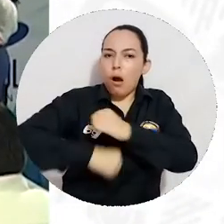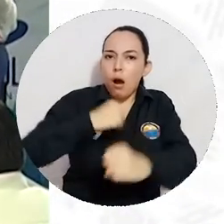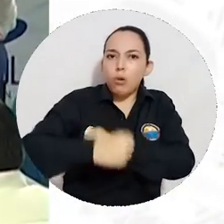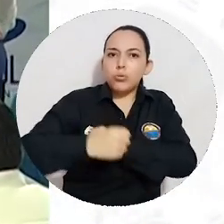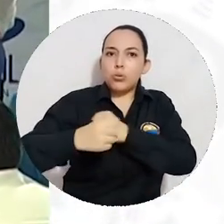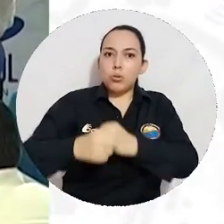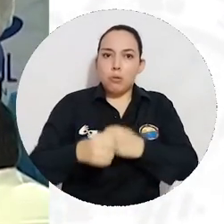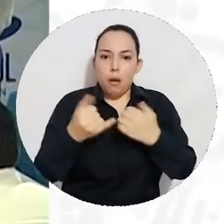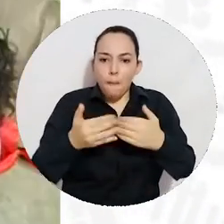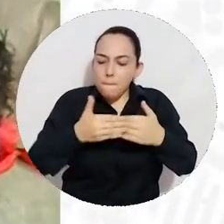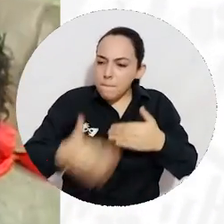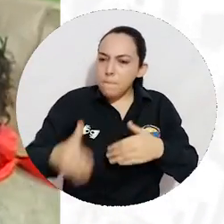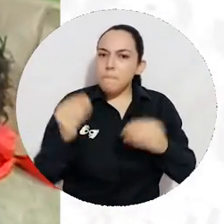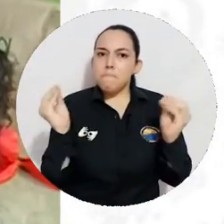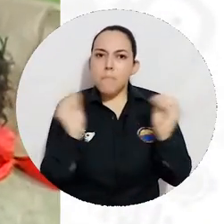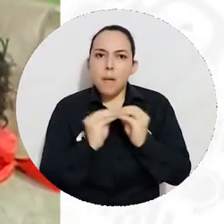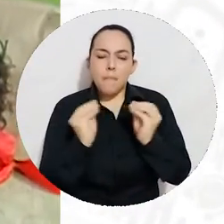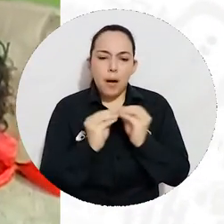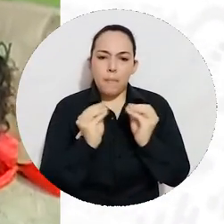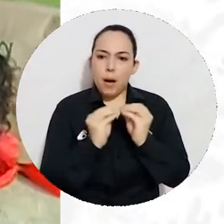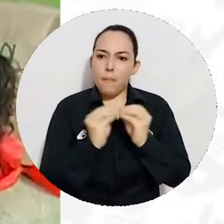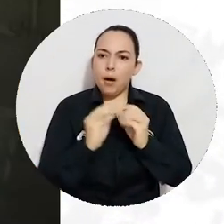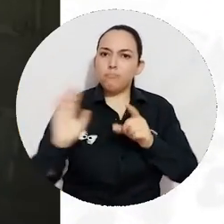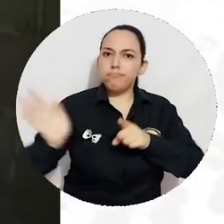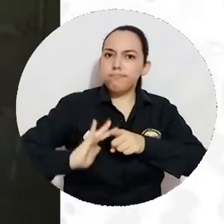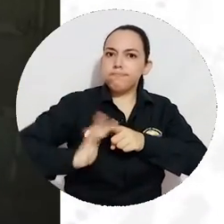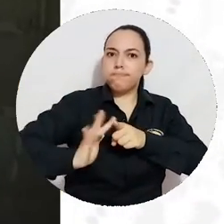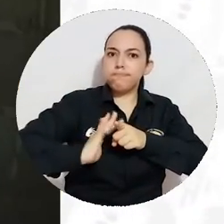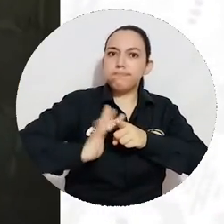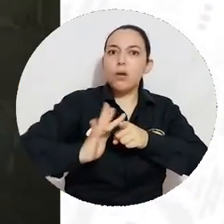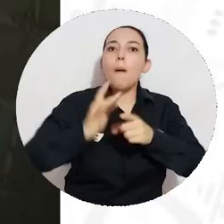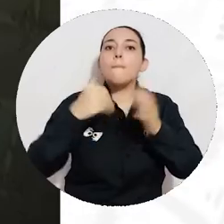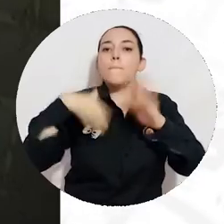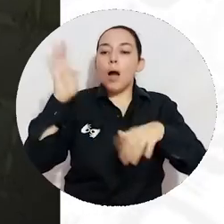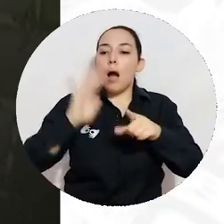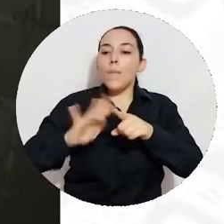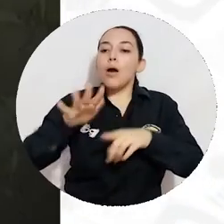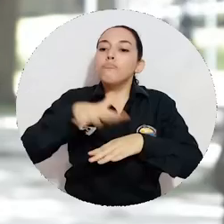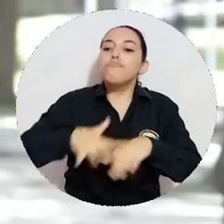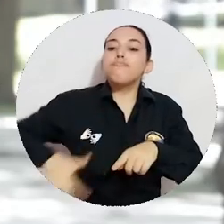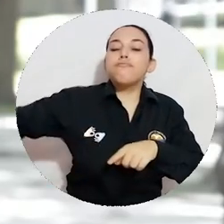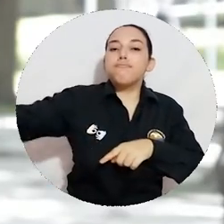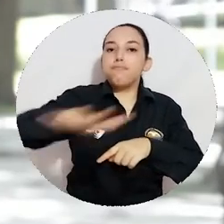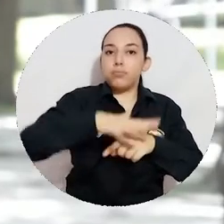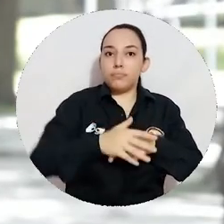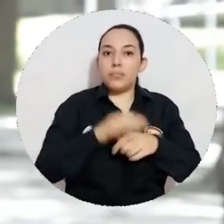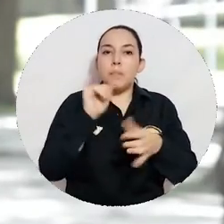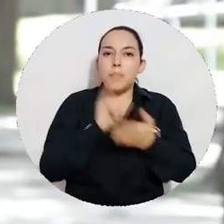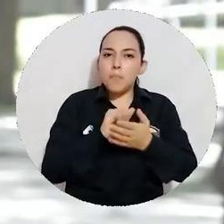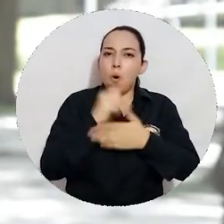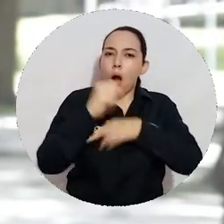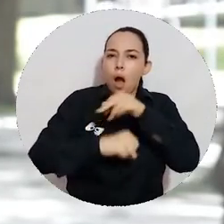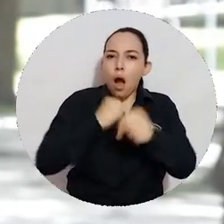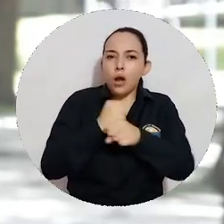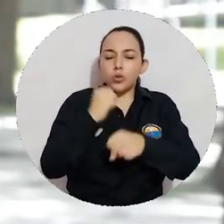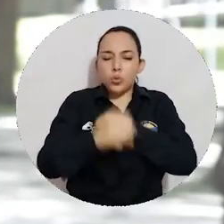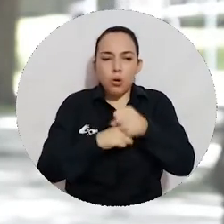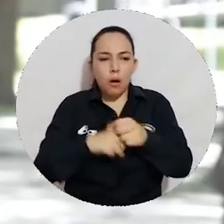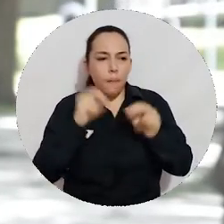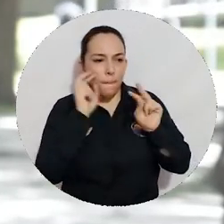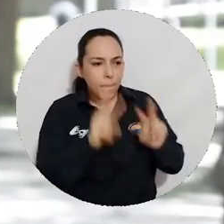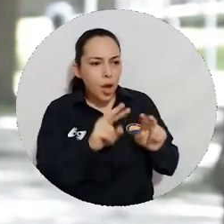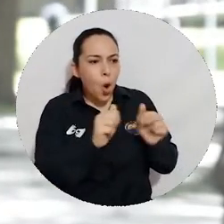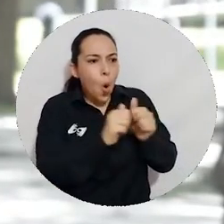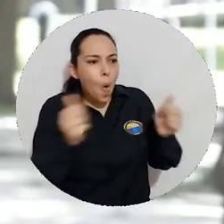cada vez se fortalece más y que es una práctica que cada vez llega más al territorio. Y anualmente están mirando ese